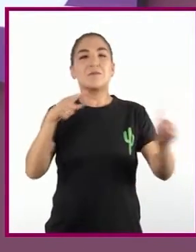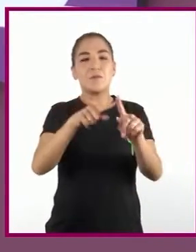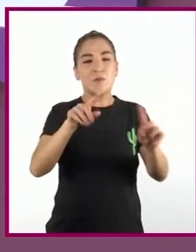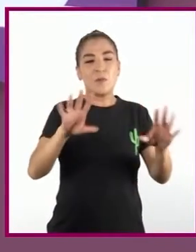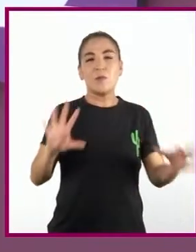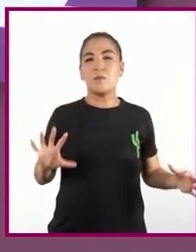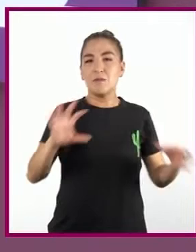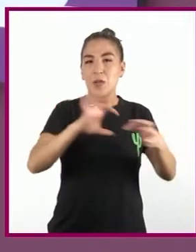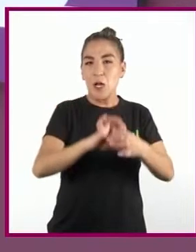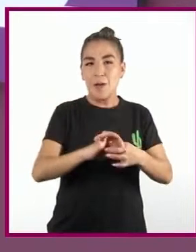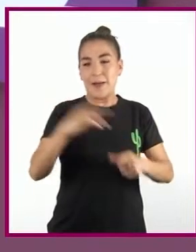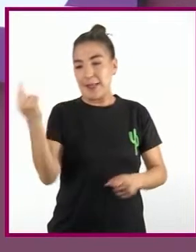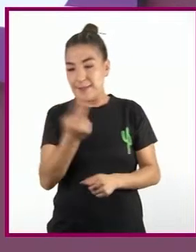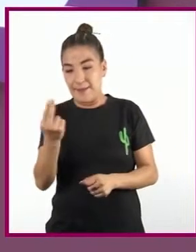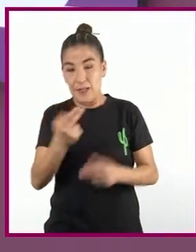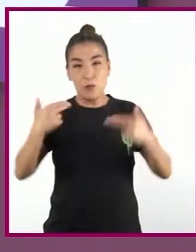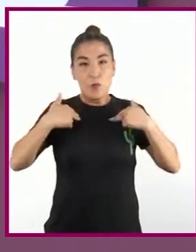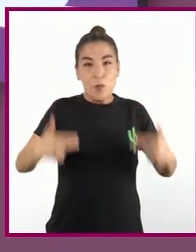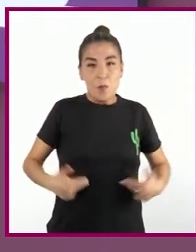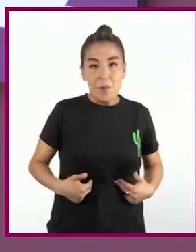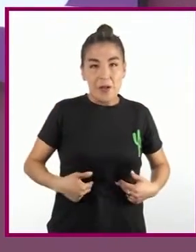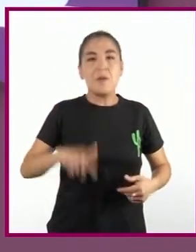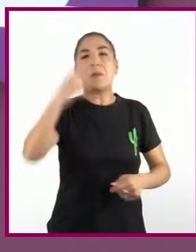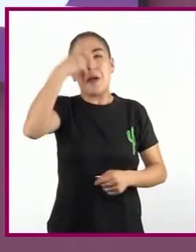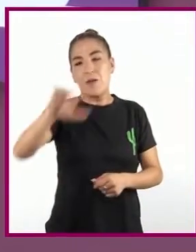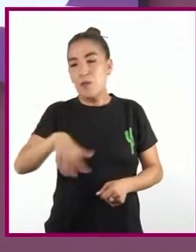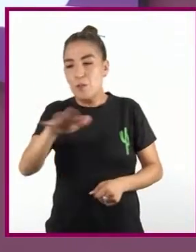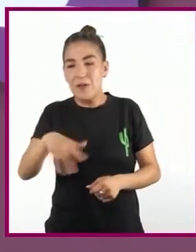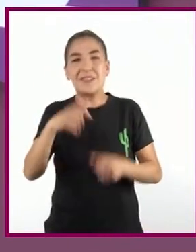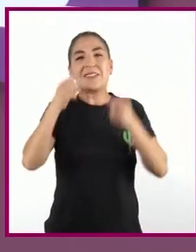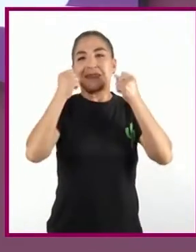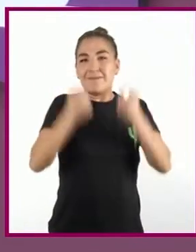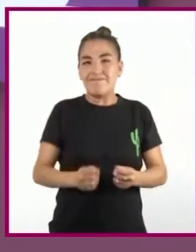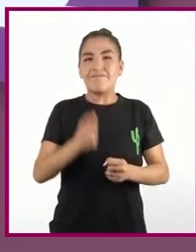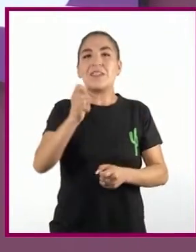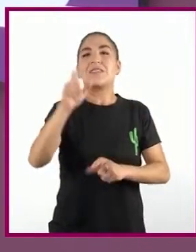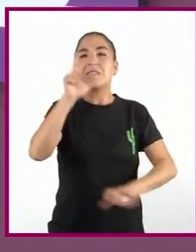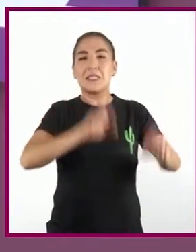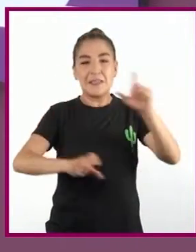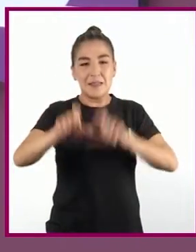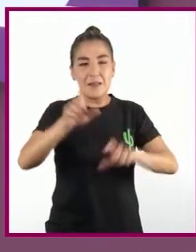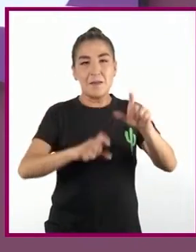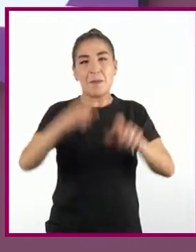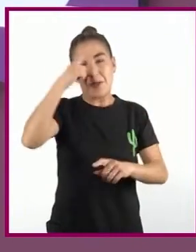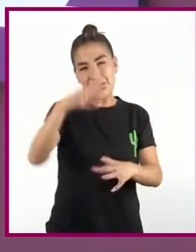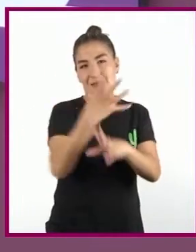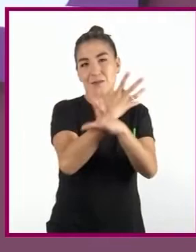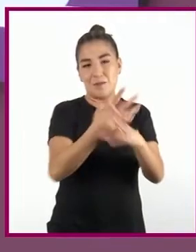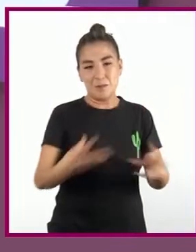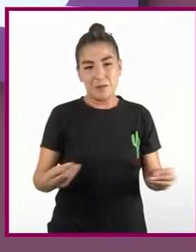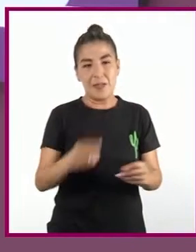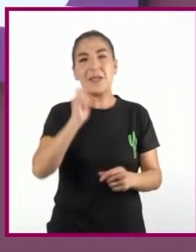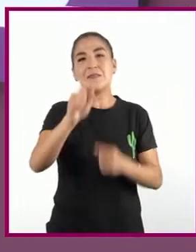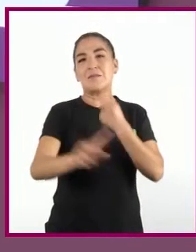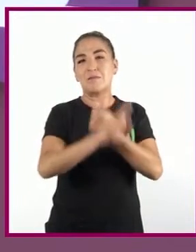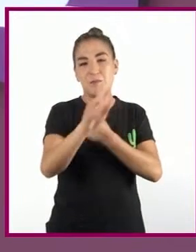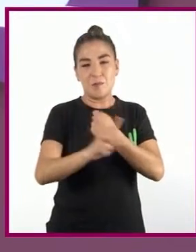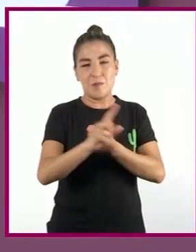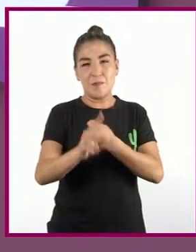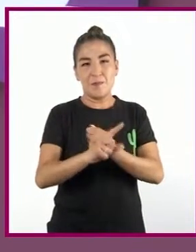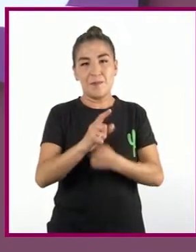relación entre las necesidades humanas y la búsqueda incesante de la química por dar solución a las